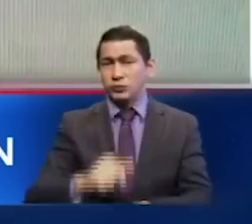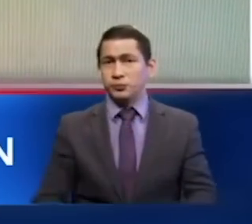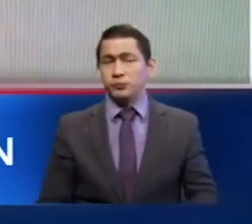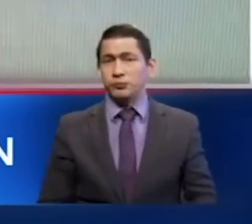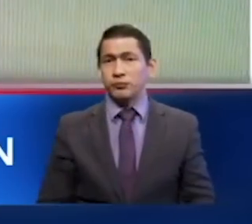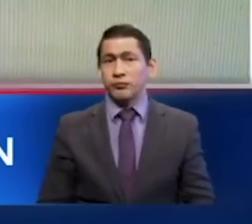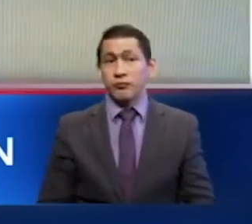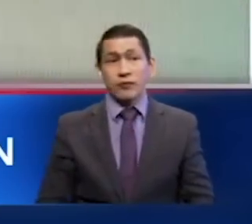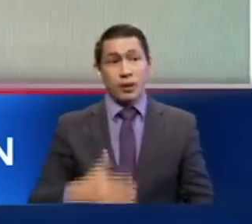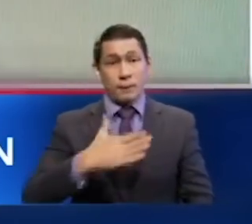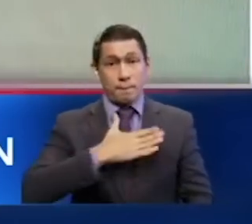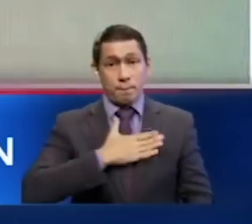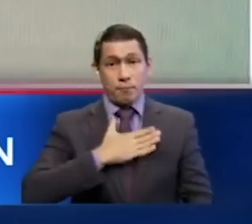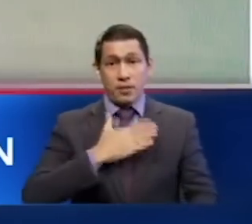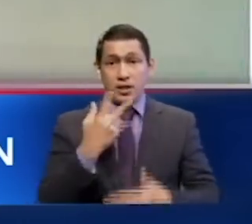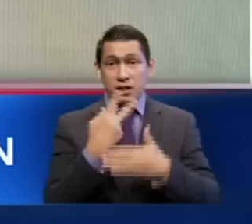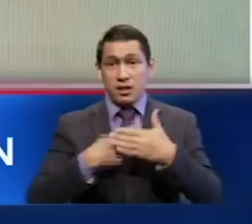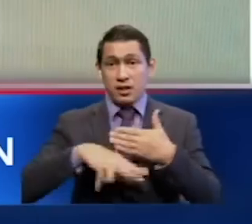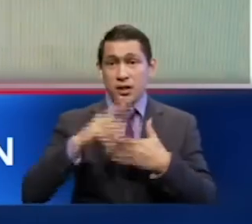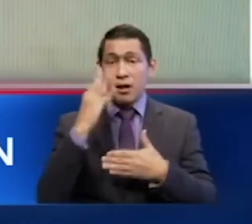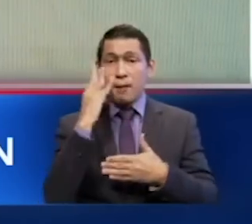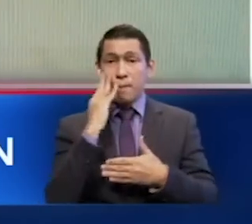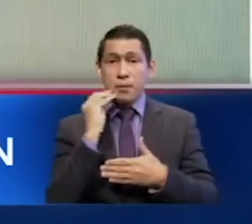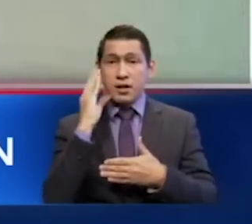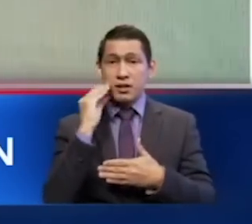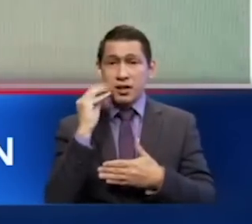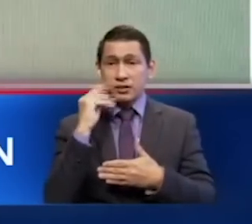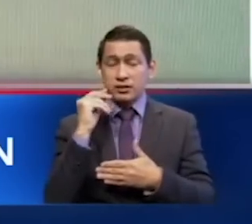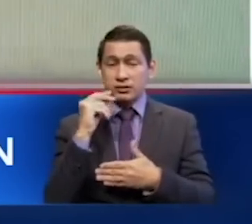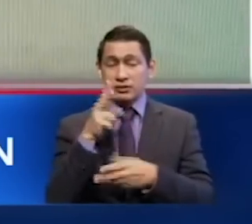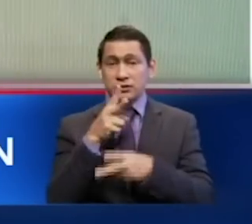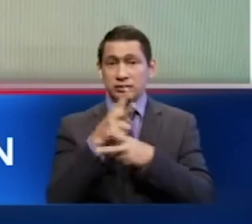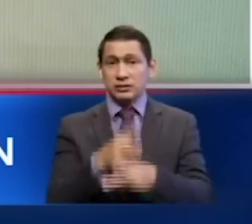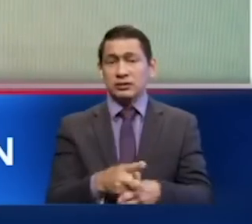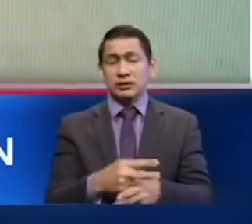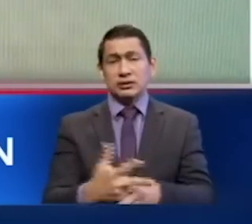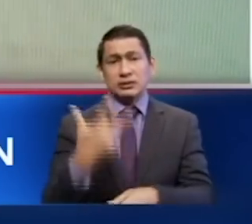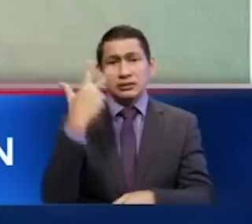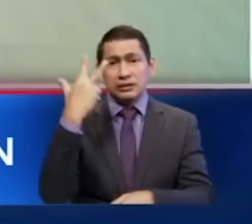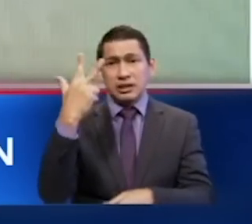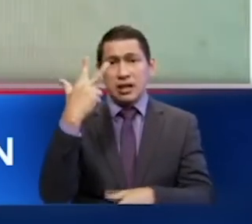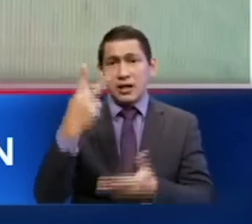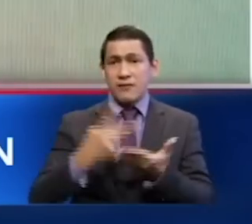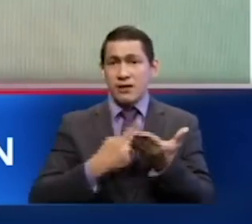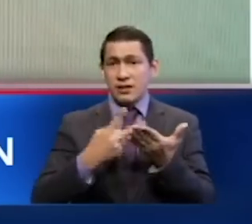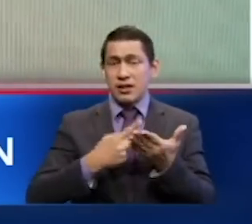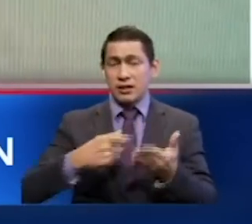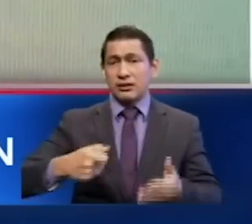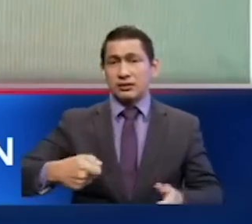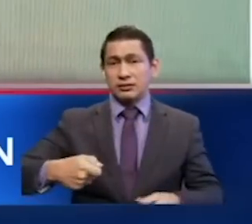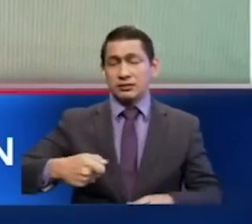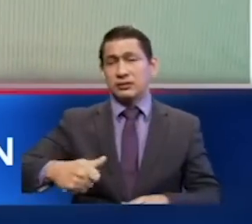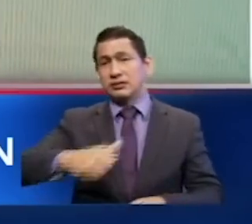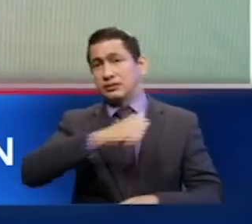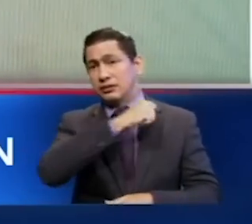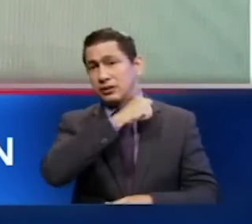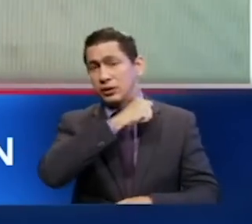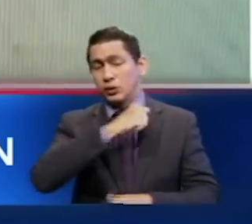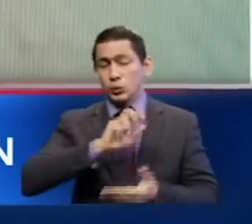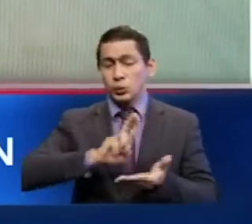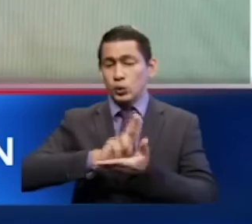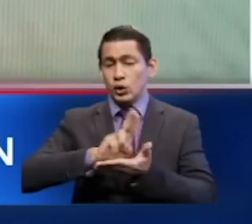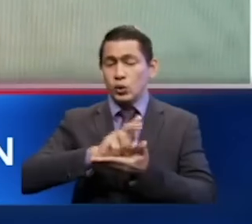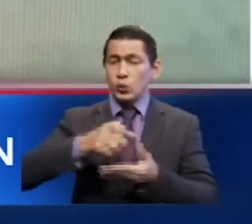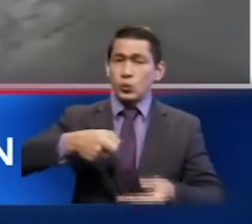en seguridad, pero lo robaron 2, 3 veces, lo asaltaron con cuchillo y revólver. Y no